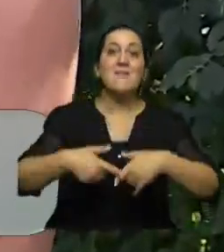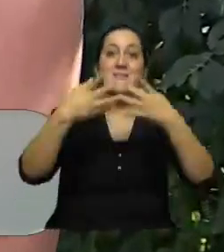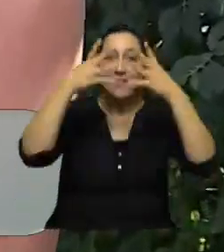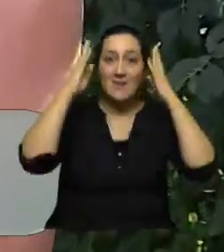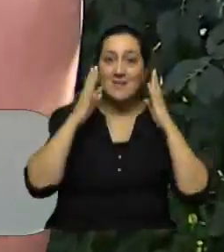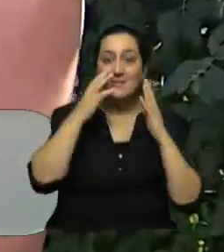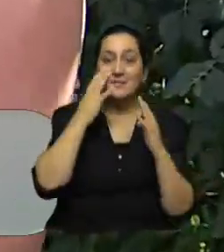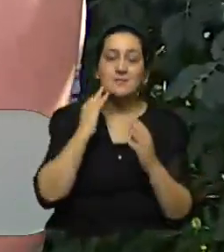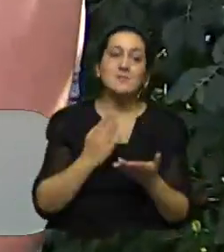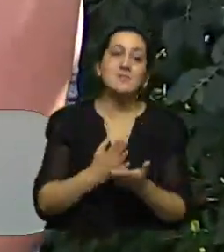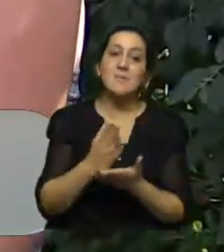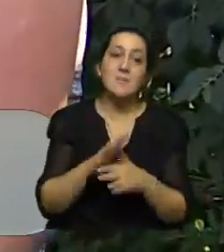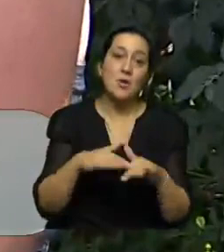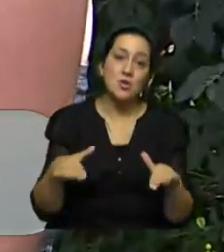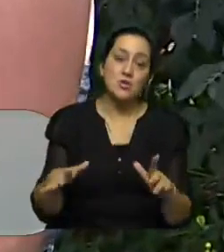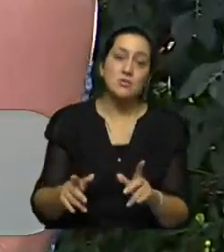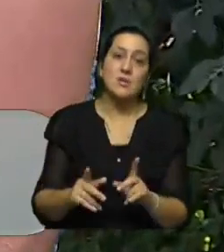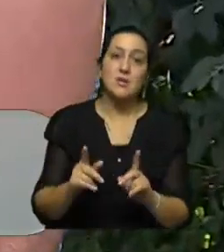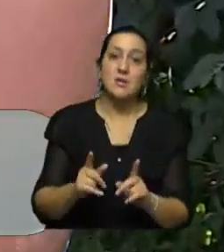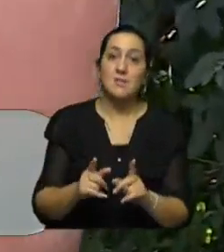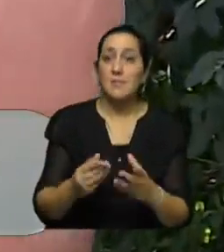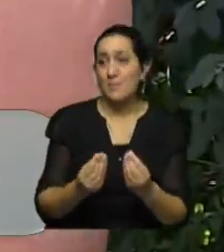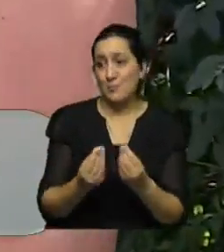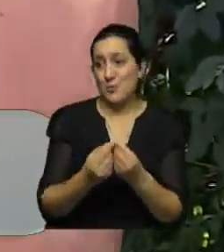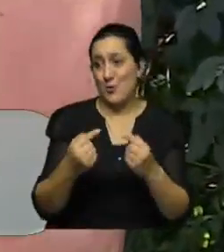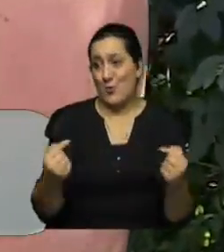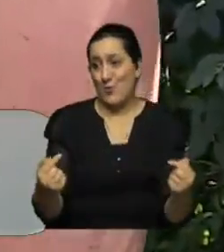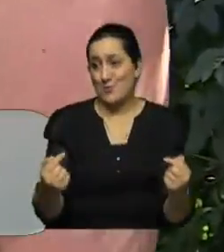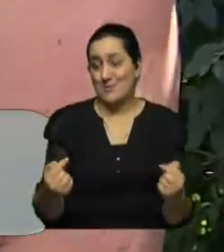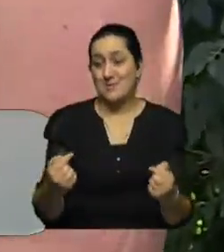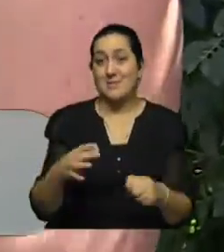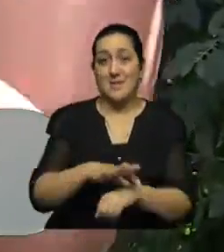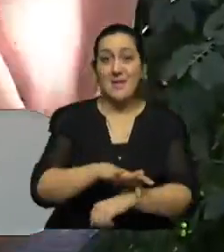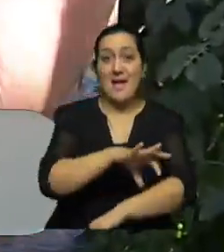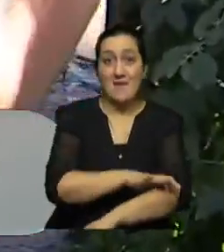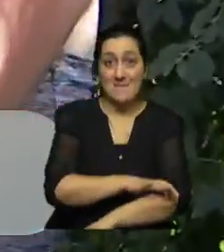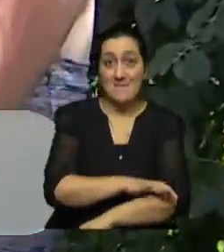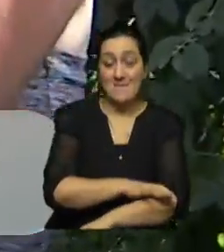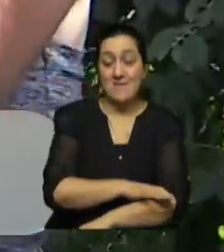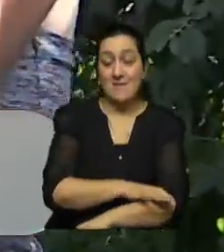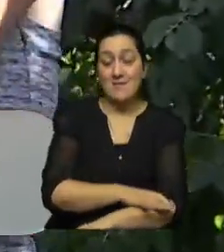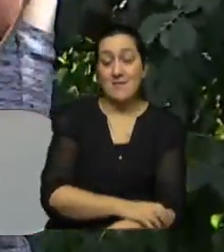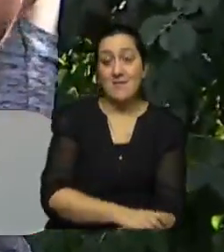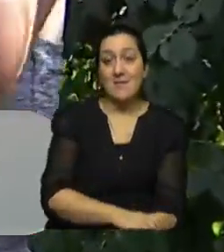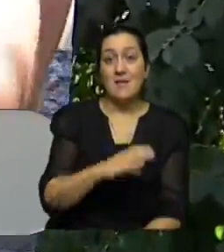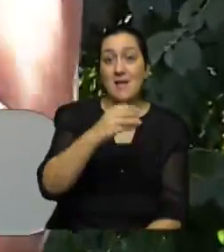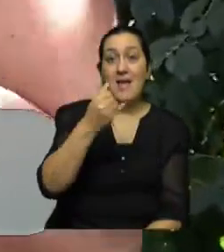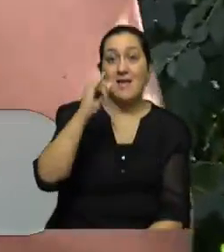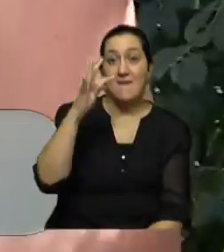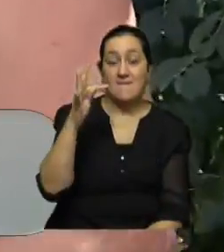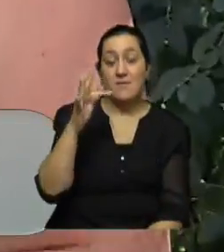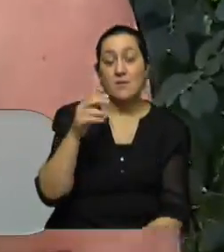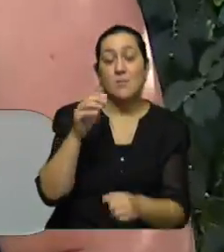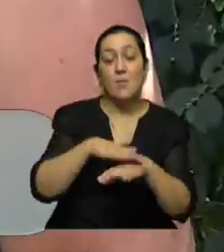chiquilines. Y también se usa para muchas cosas. El CAIF, en el tema de la pandemia, la gente de CAIF venía ahí también.